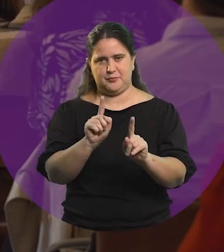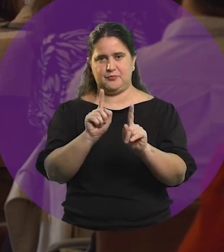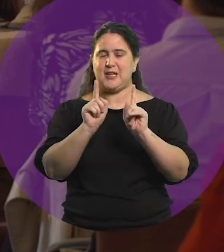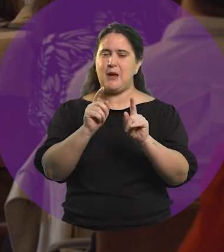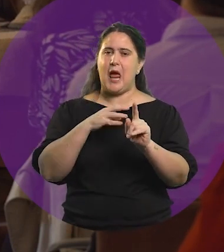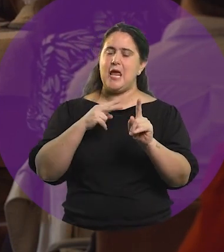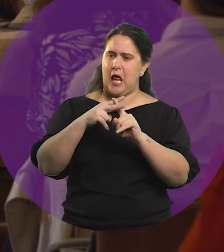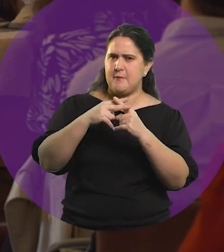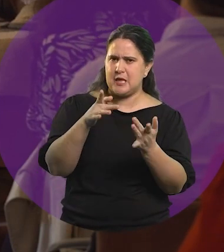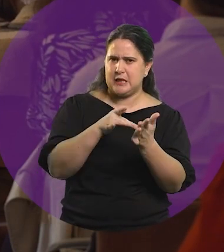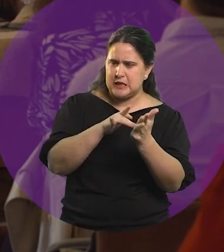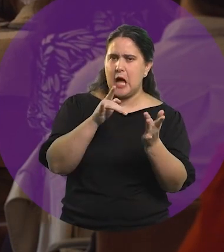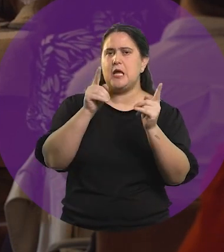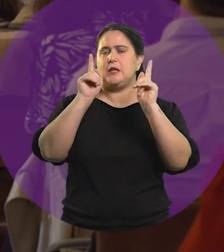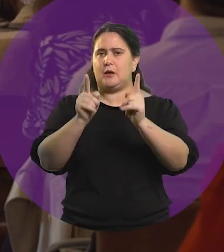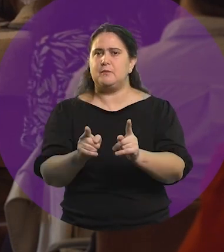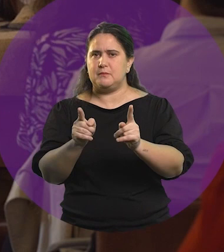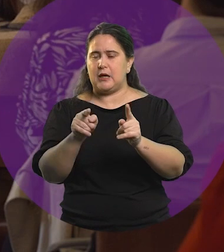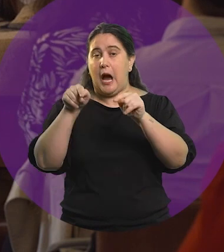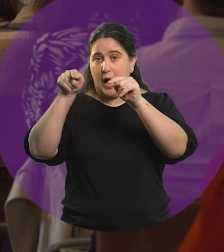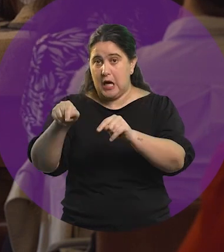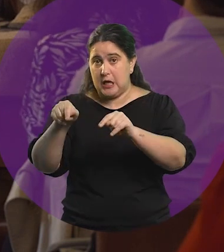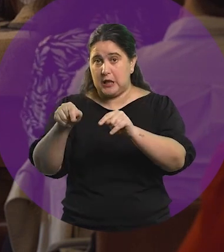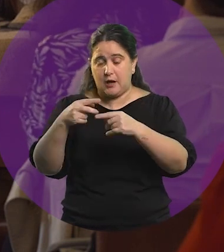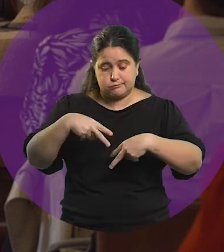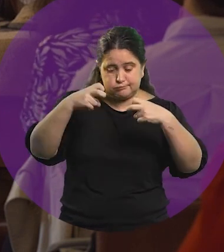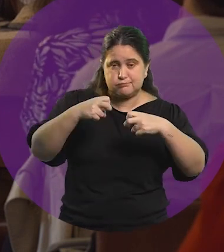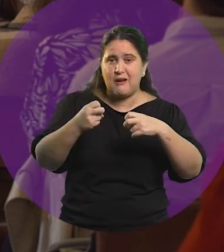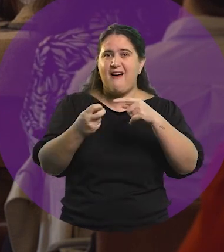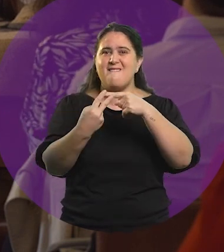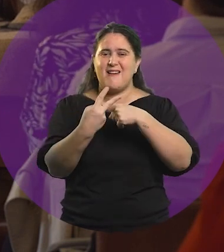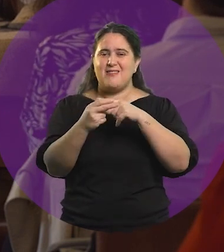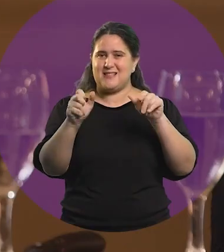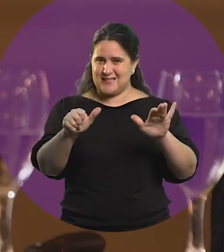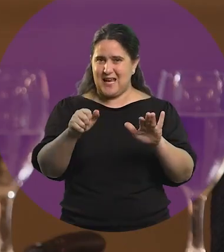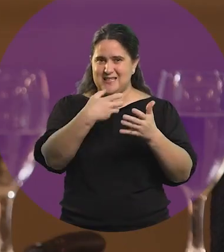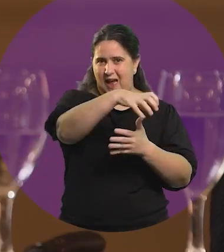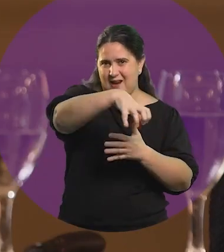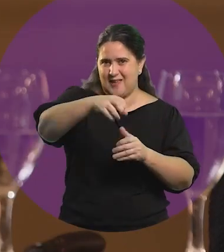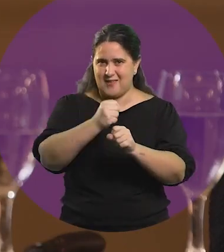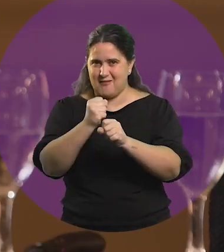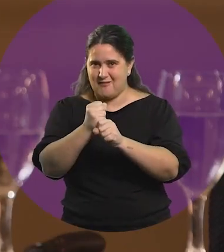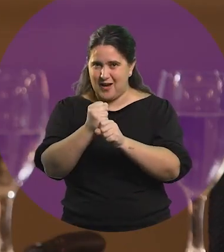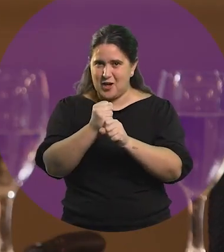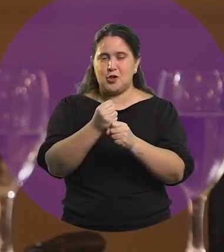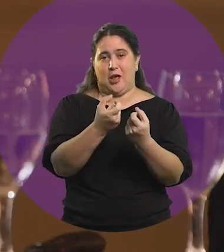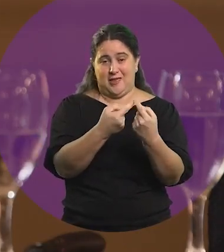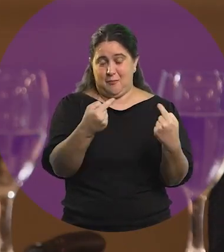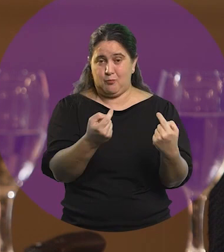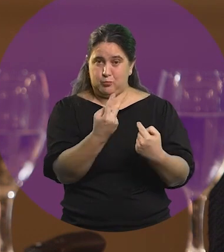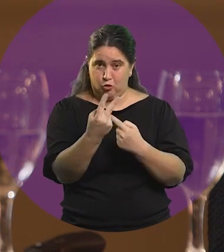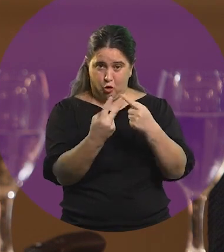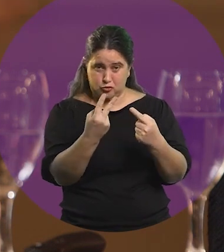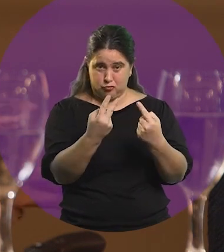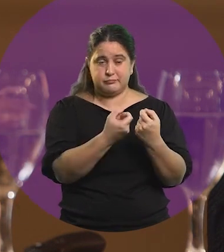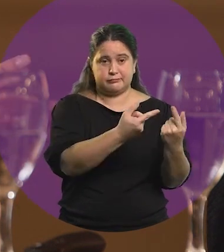Tenemos herramientas digitales, tenemos 12, acá analizamos 26 dimensiones, 26 áreas de trabajo, 2 dispositivos, que son